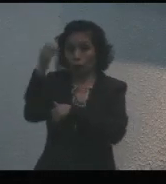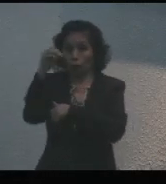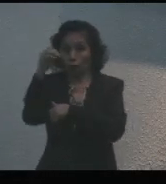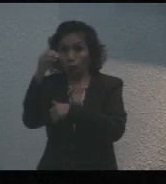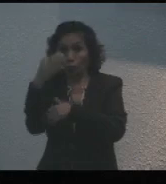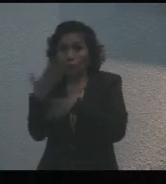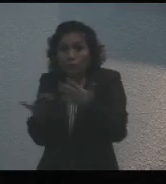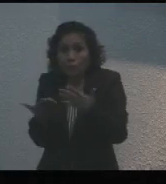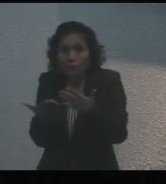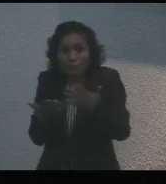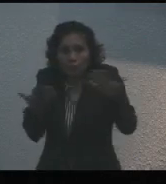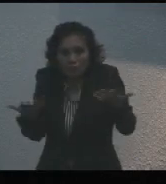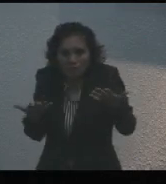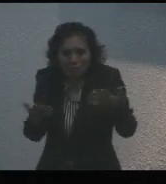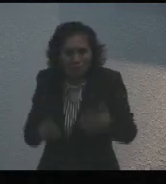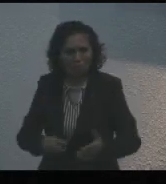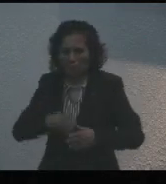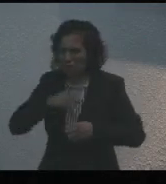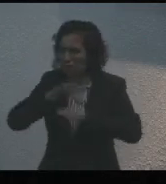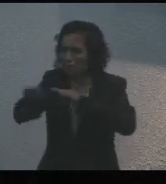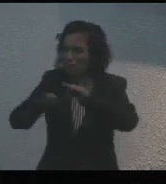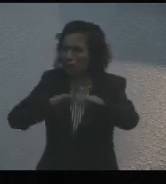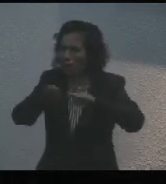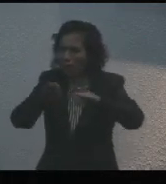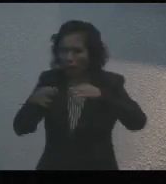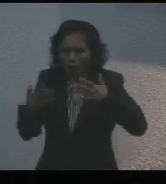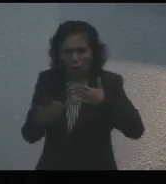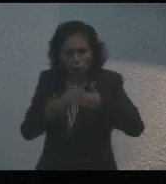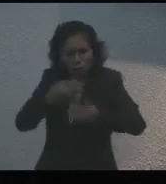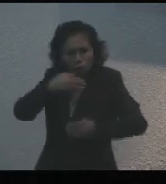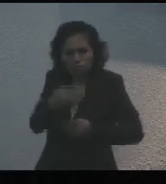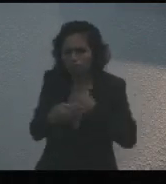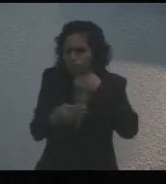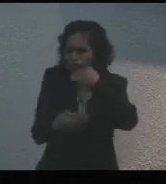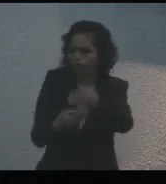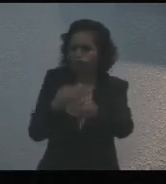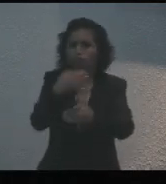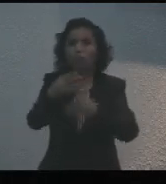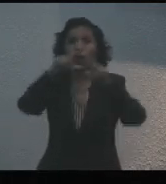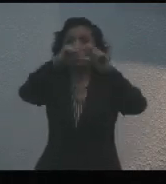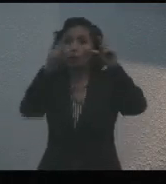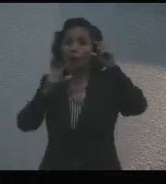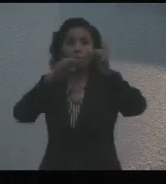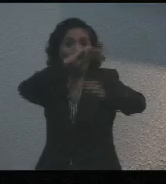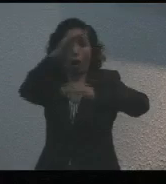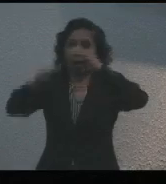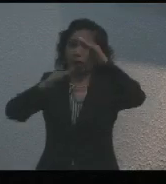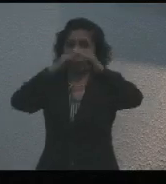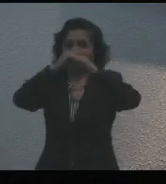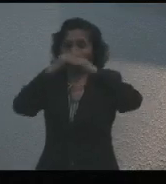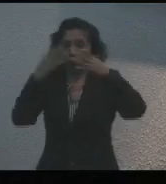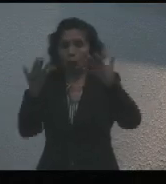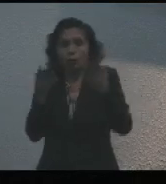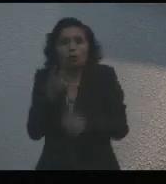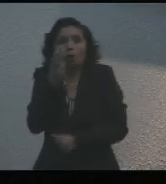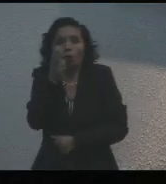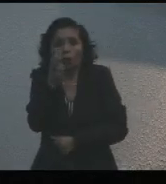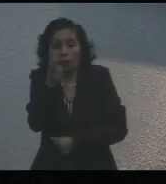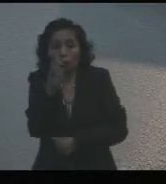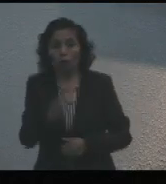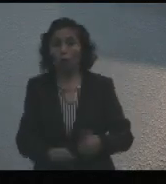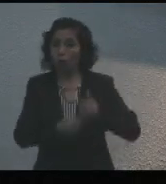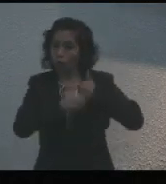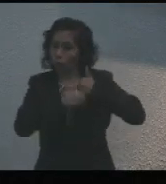sigue actual y sigue vigente en tono de las nuevas circunstancias de México y del mundo. Y de esta manera, el